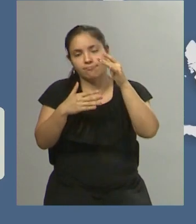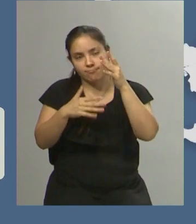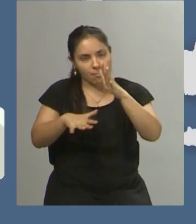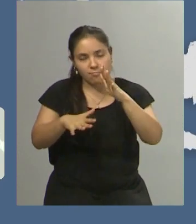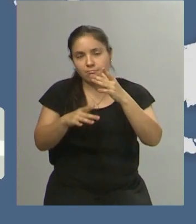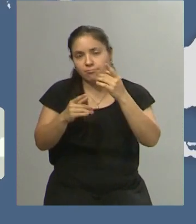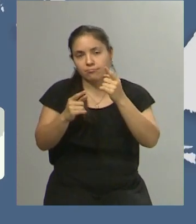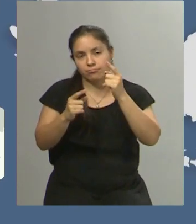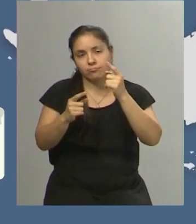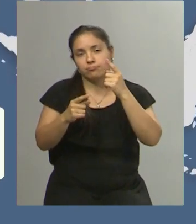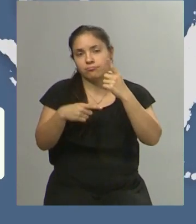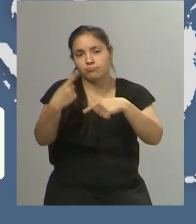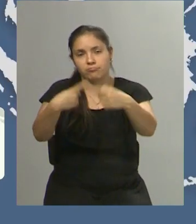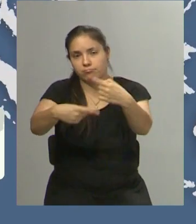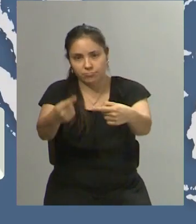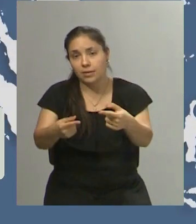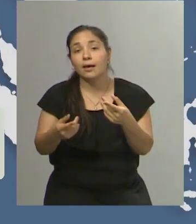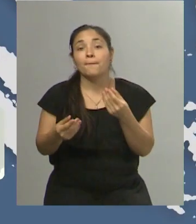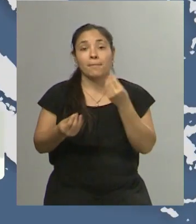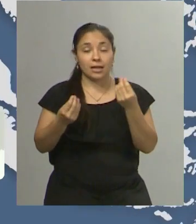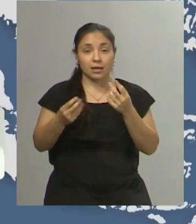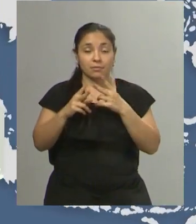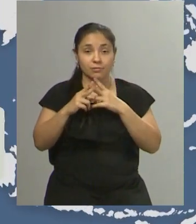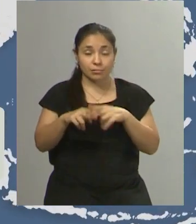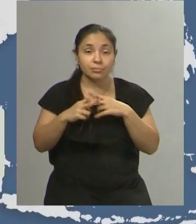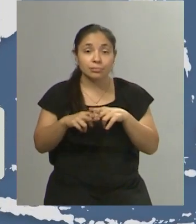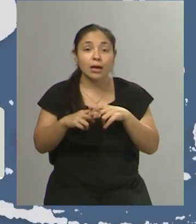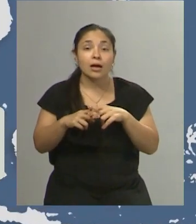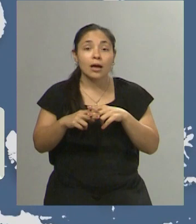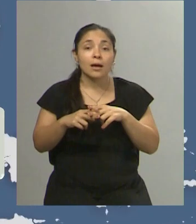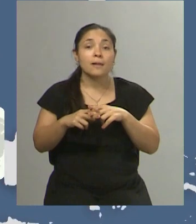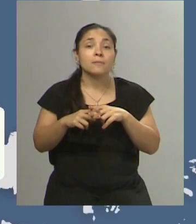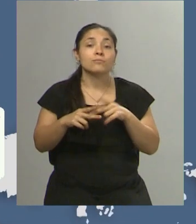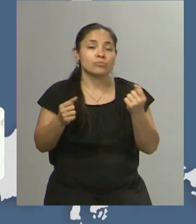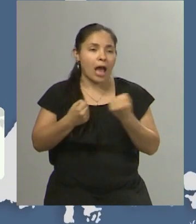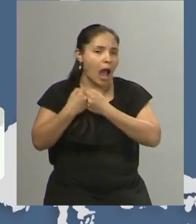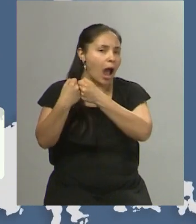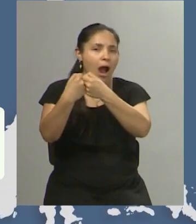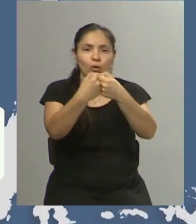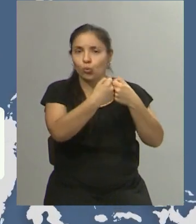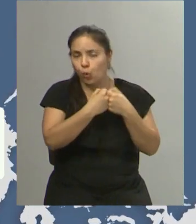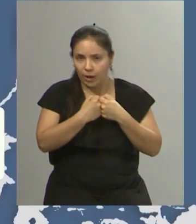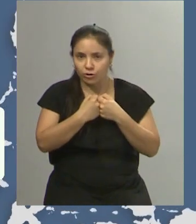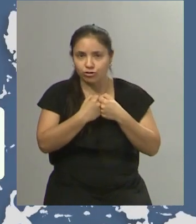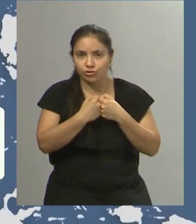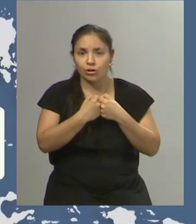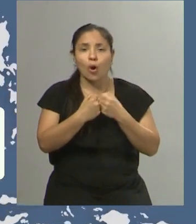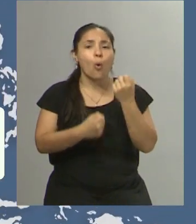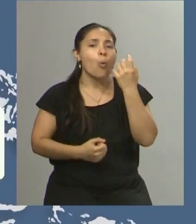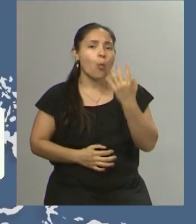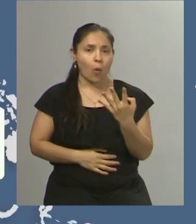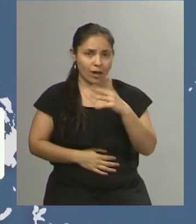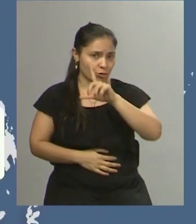a través de mecanismos que expresen la voluntad concertada de los, en este caso, 4